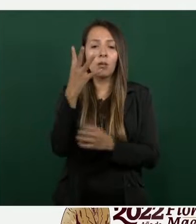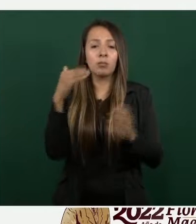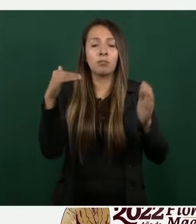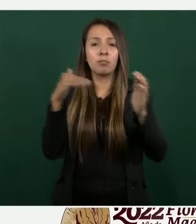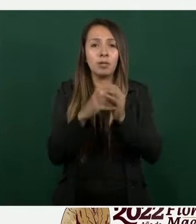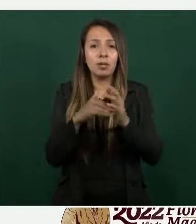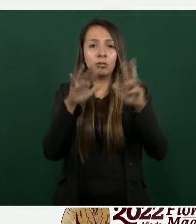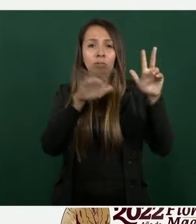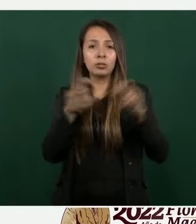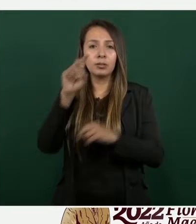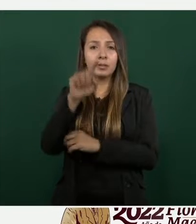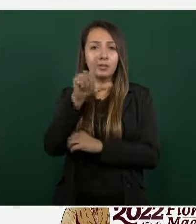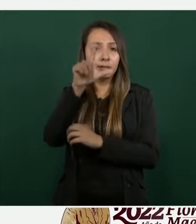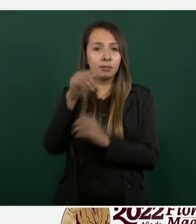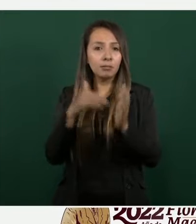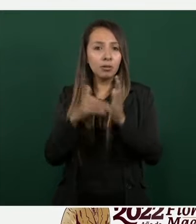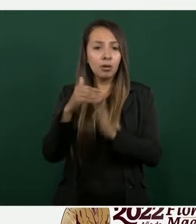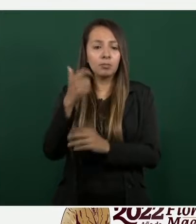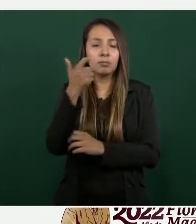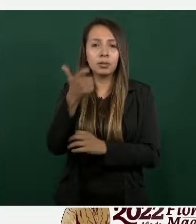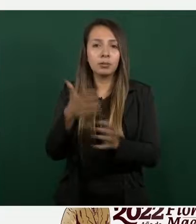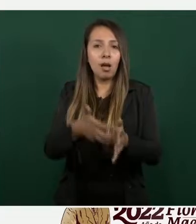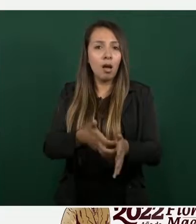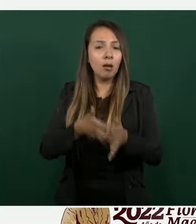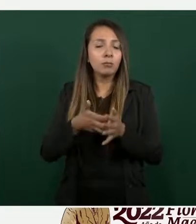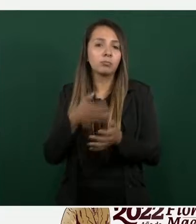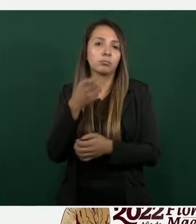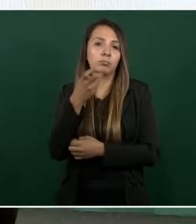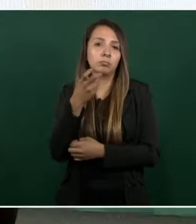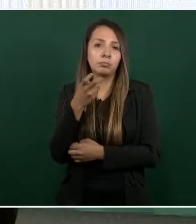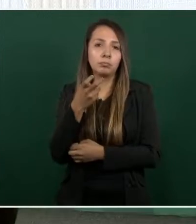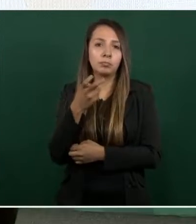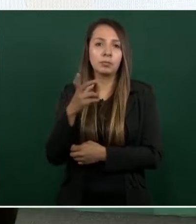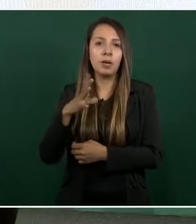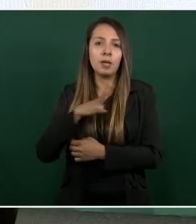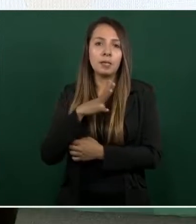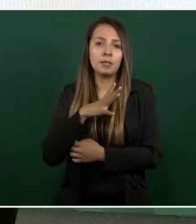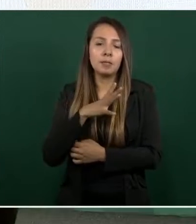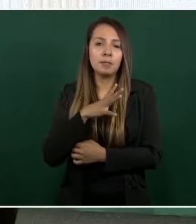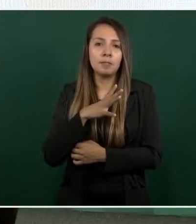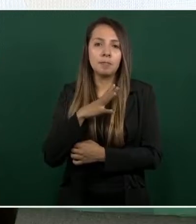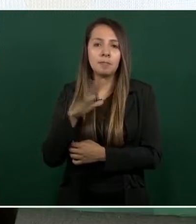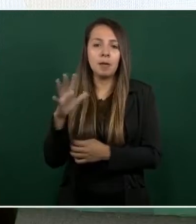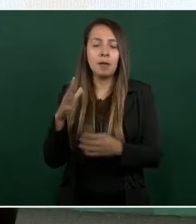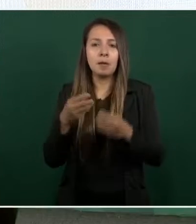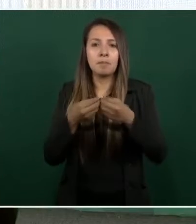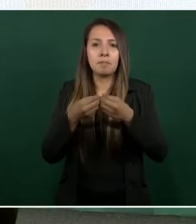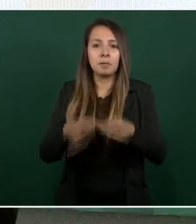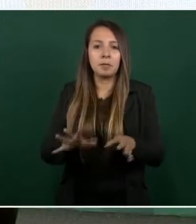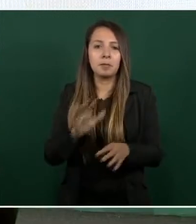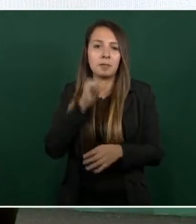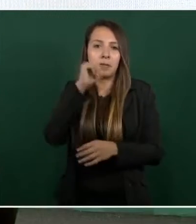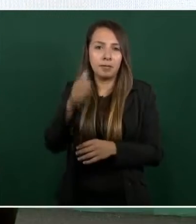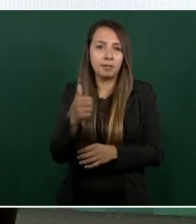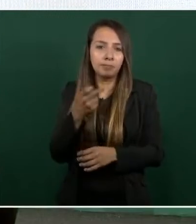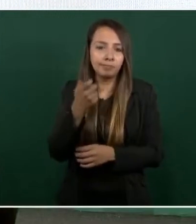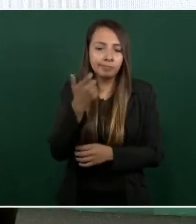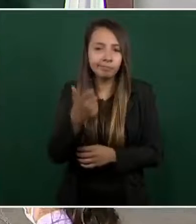34,837 millones de pesos, que estos operativos han evitado las pérdidas de estos recursos.